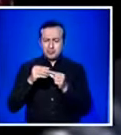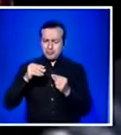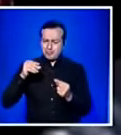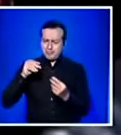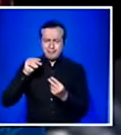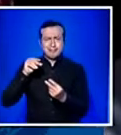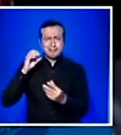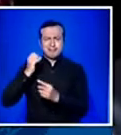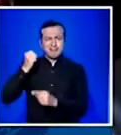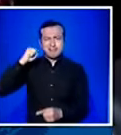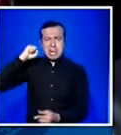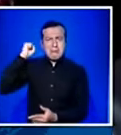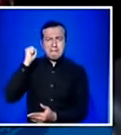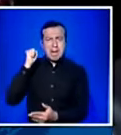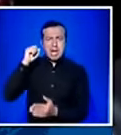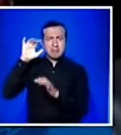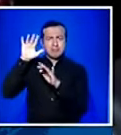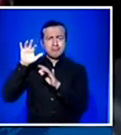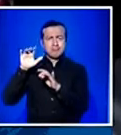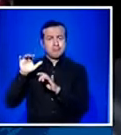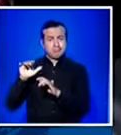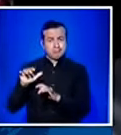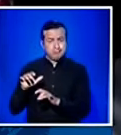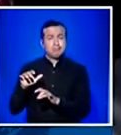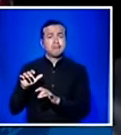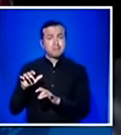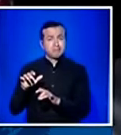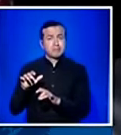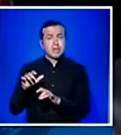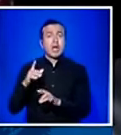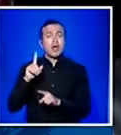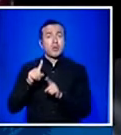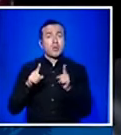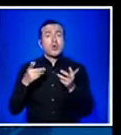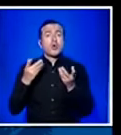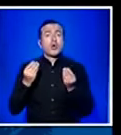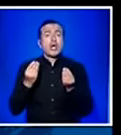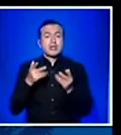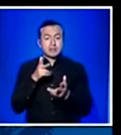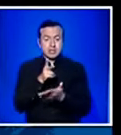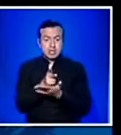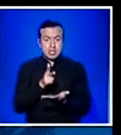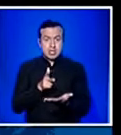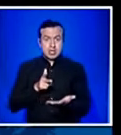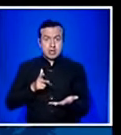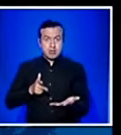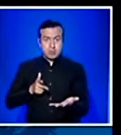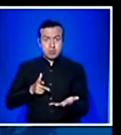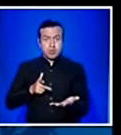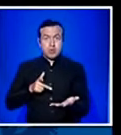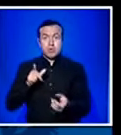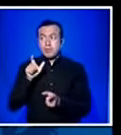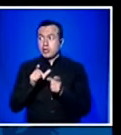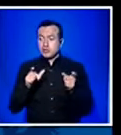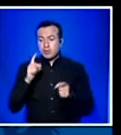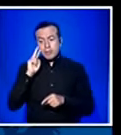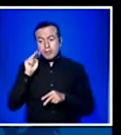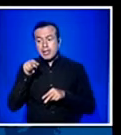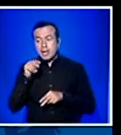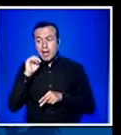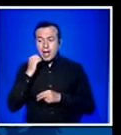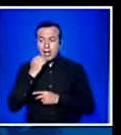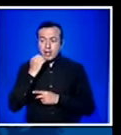común. Los asaltantes usan esta técnica para atracar carros estacionados cuyos propietarios han dejado pertenencias